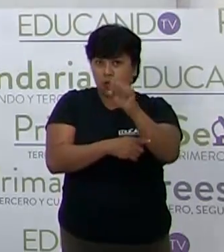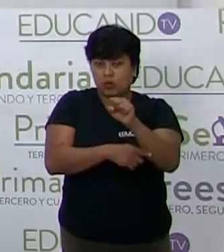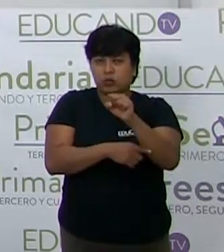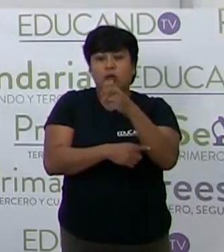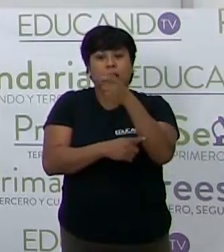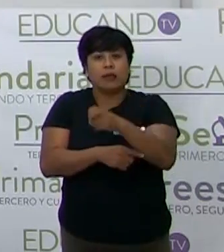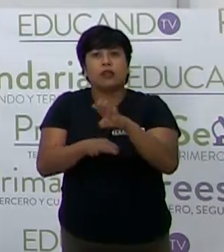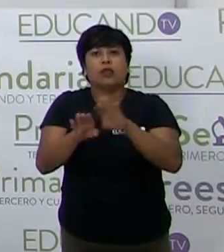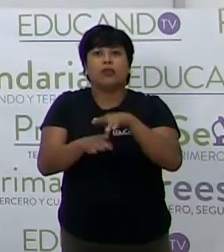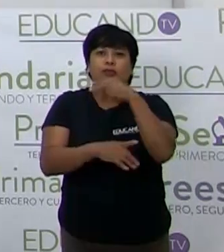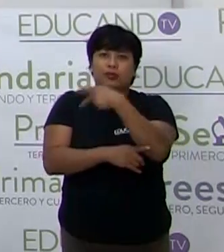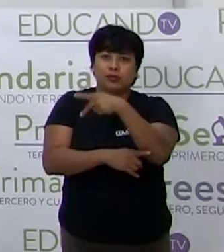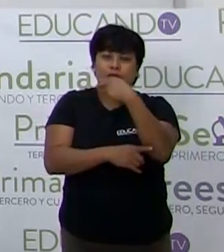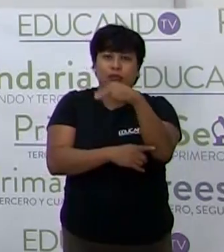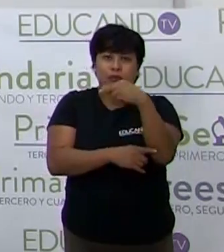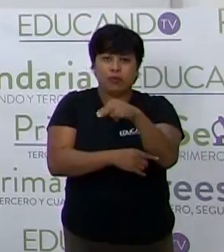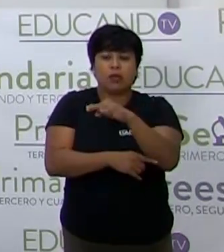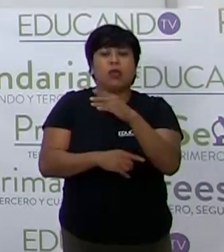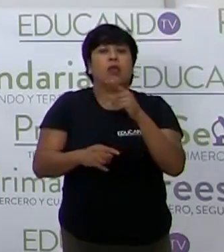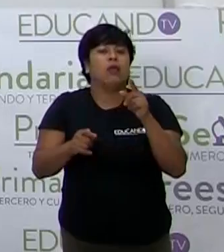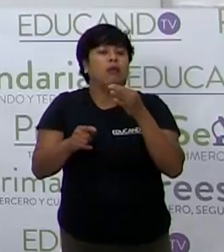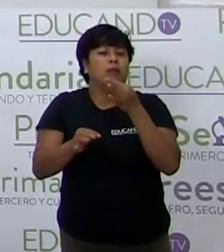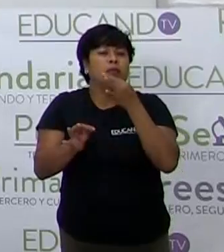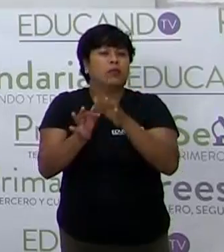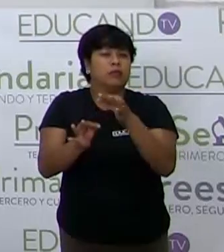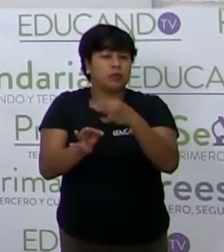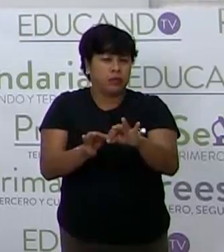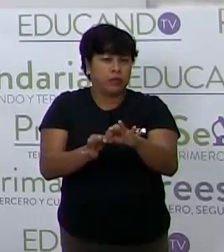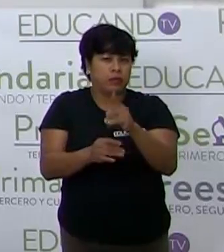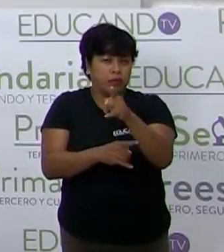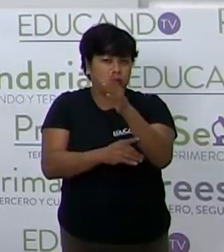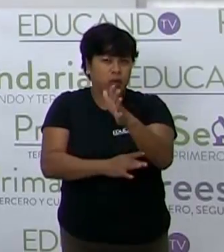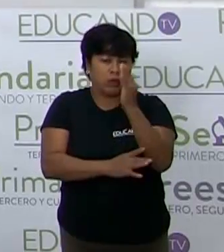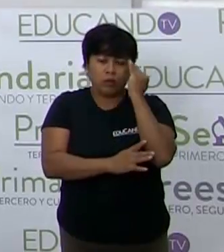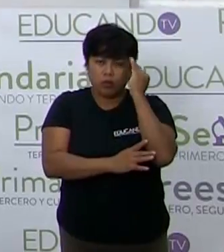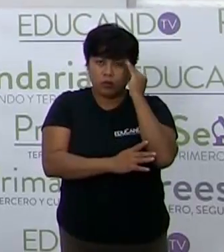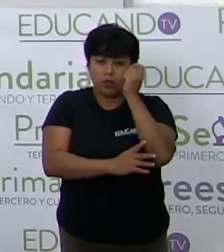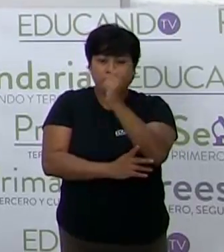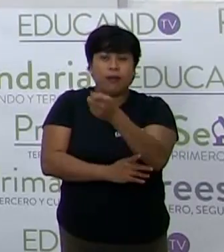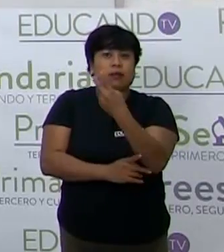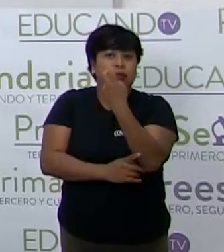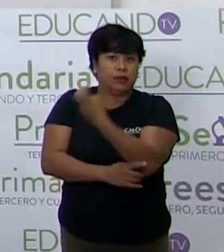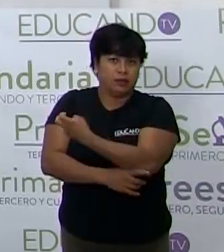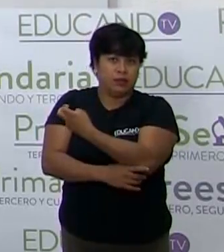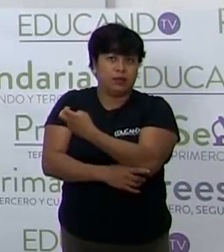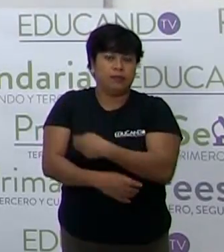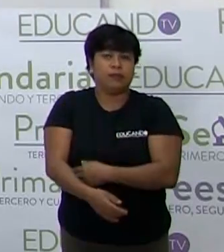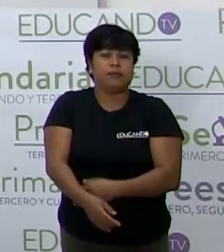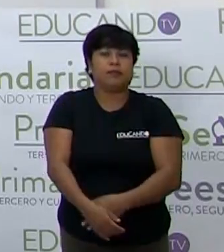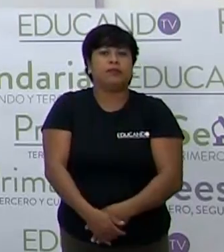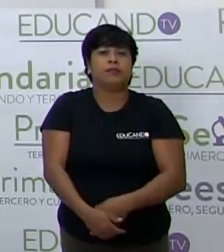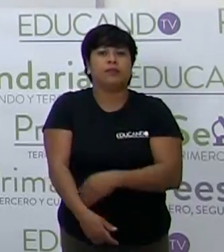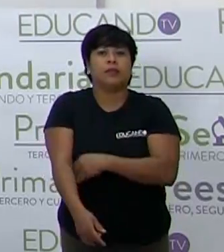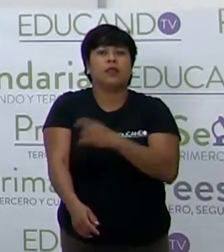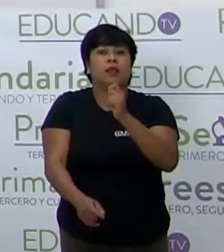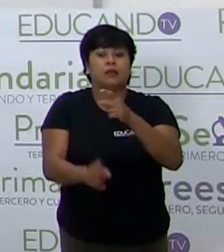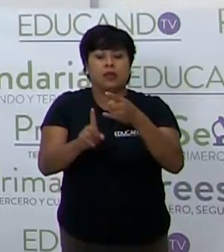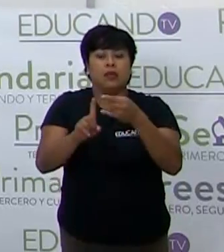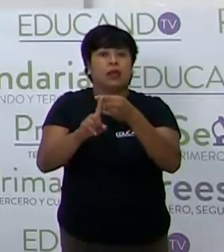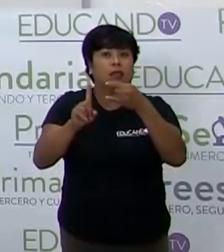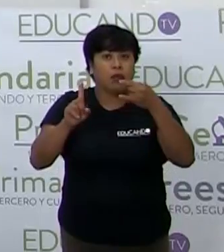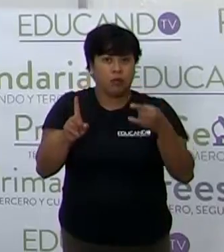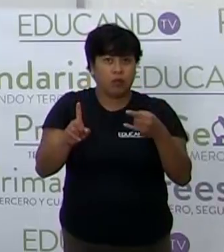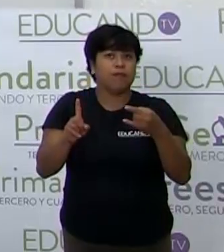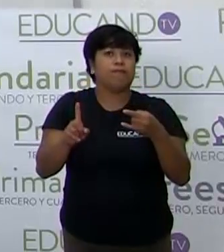Y vamos a comenzar con una figura muy sencilla que ya conoces, que es esta de acá. Es un rectángulo, por